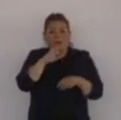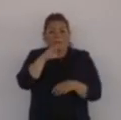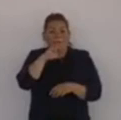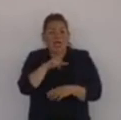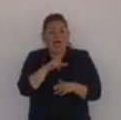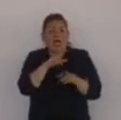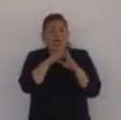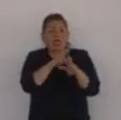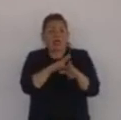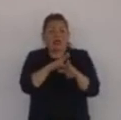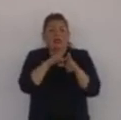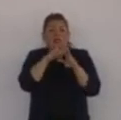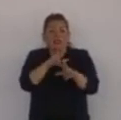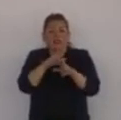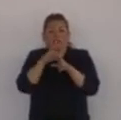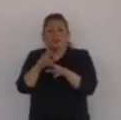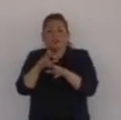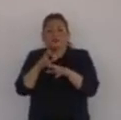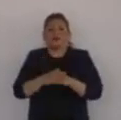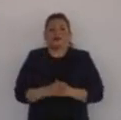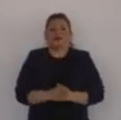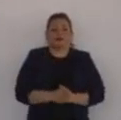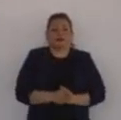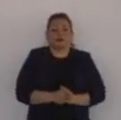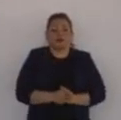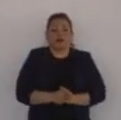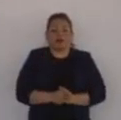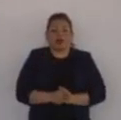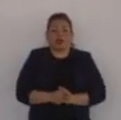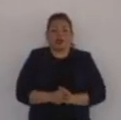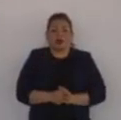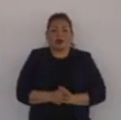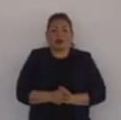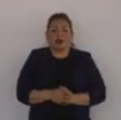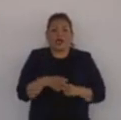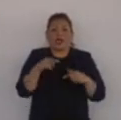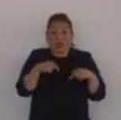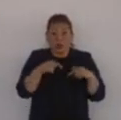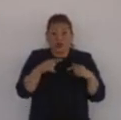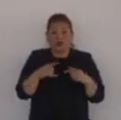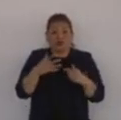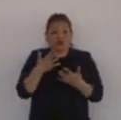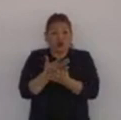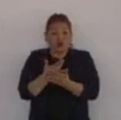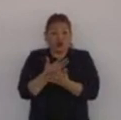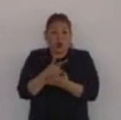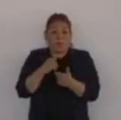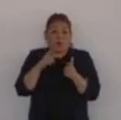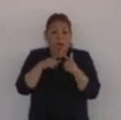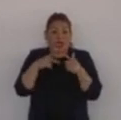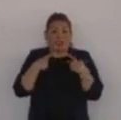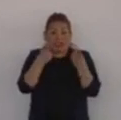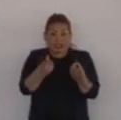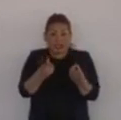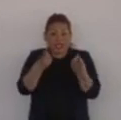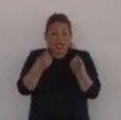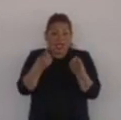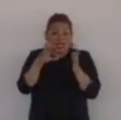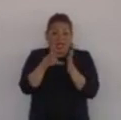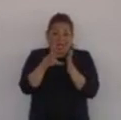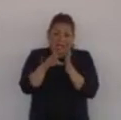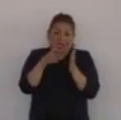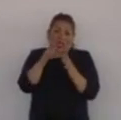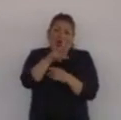mejores resultados. El día de hoy estamos entregando esta tarjeta porque ustedes cumplieron